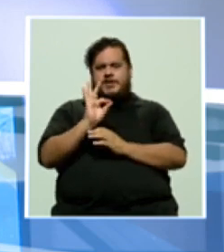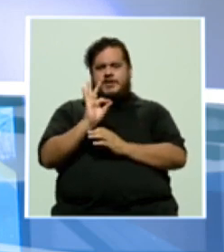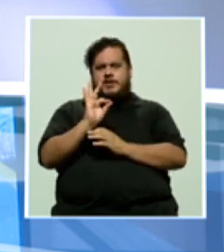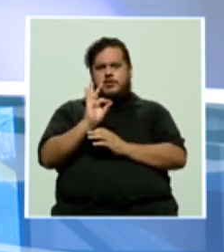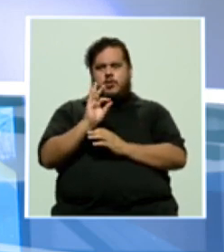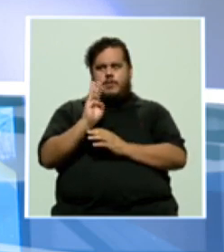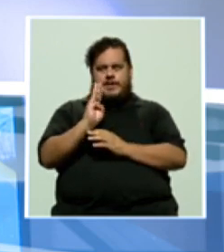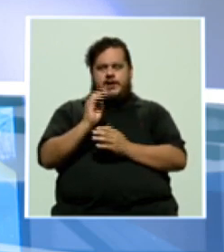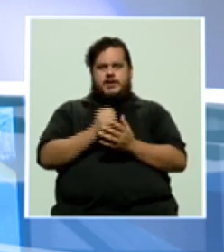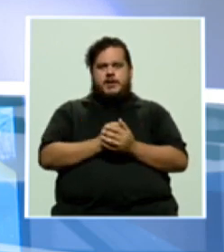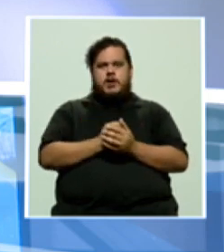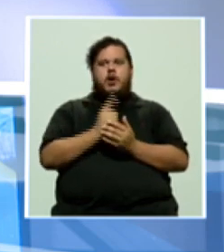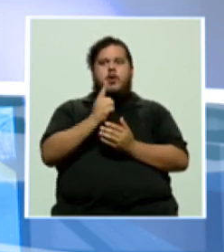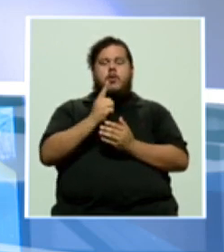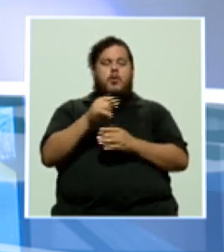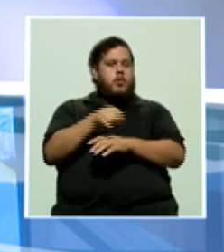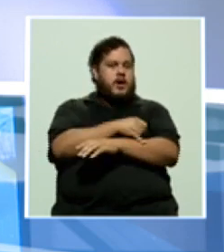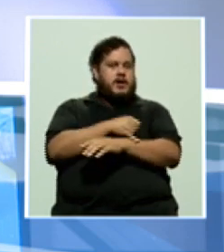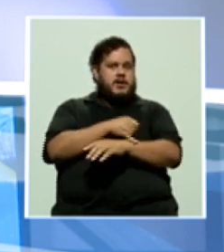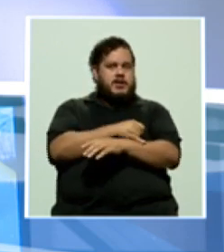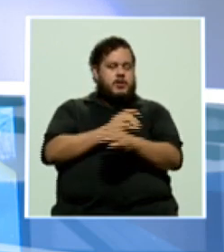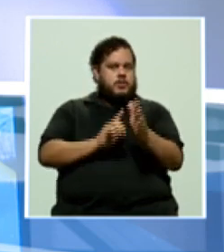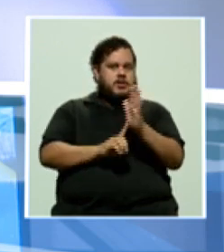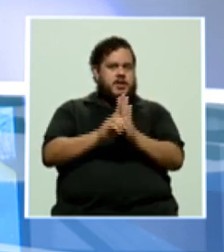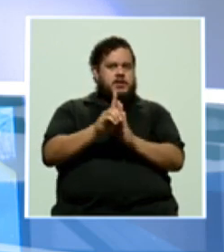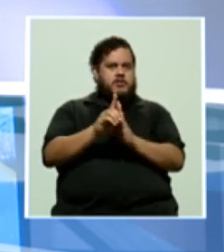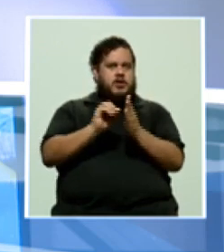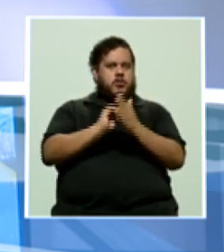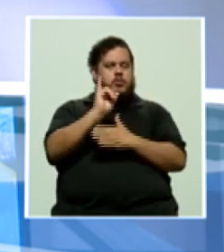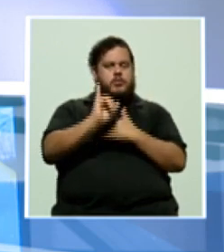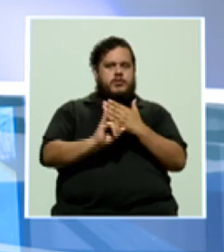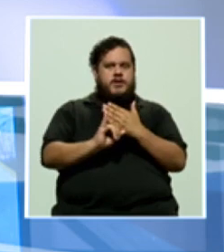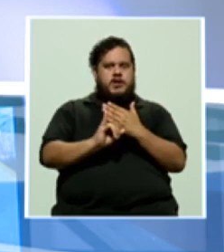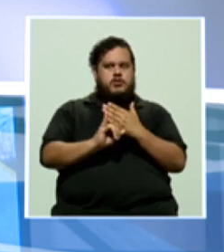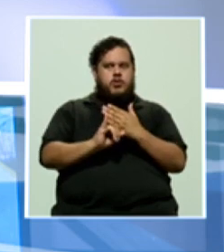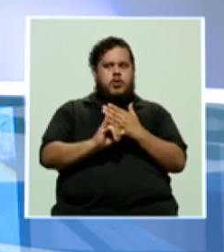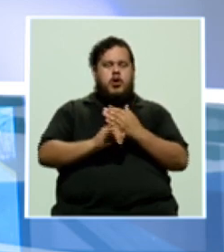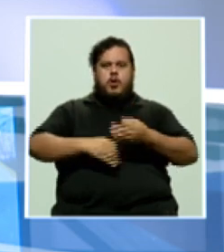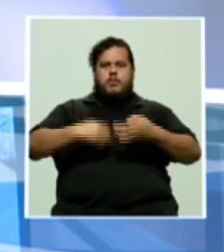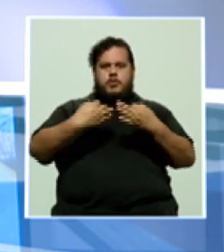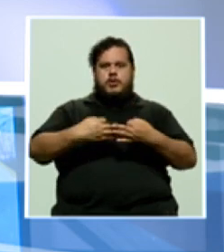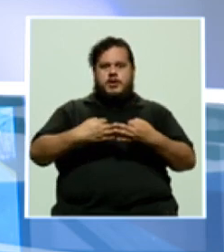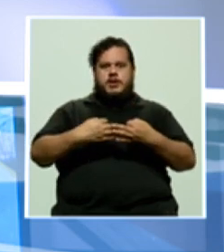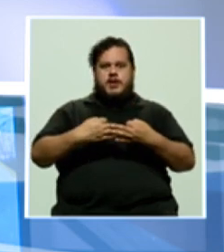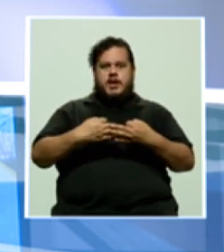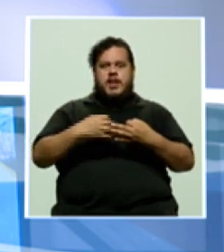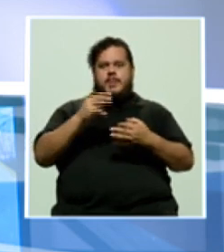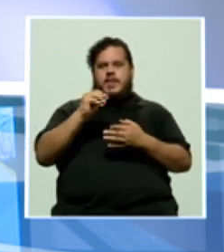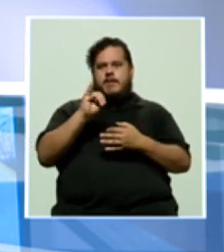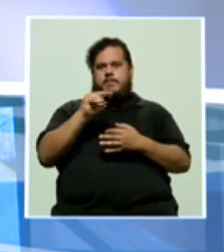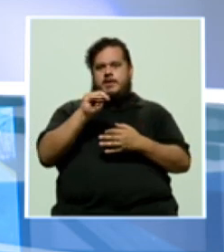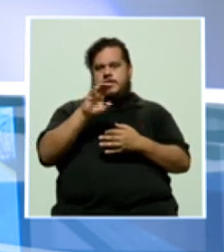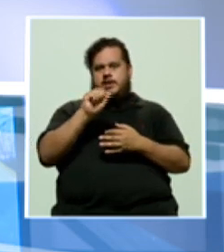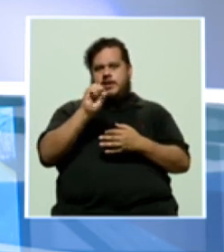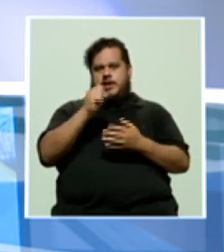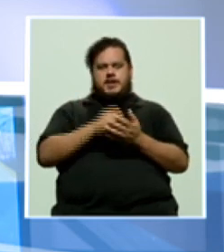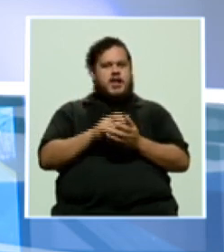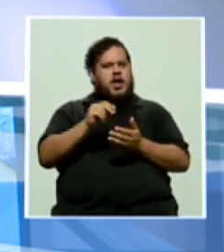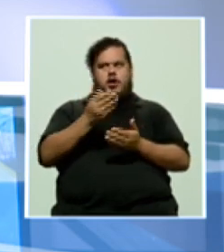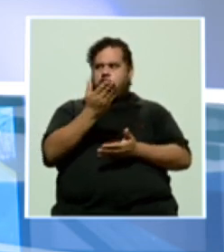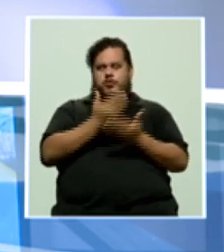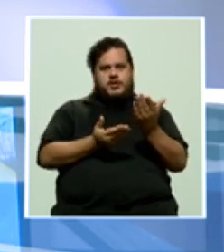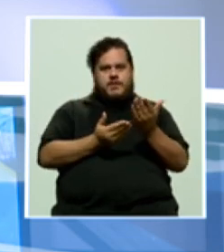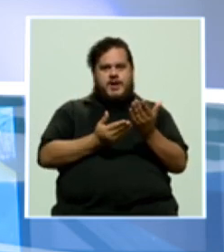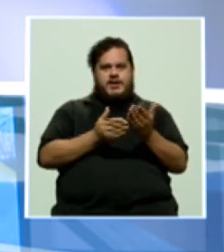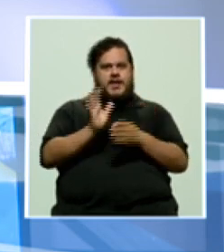Bracci, un arquitecto que está desarrollando un proyecto muy original de mini casas. No se vaya de la señal